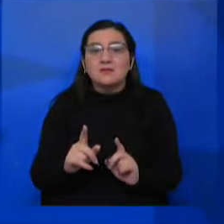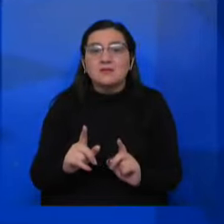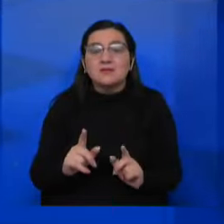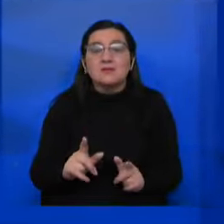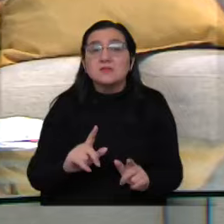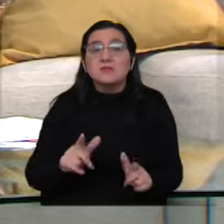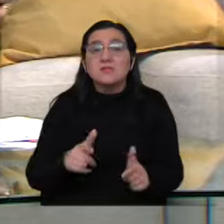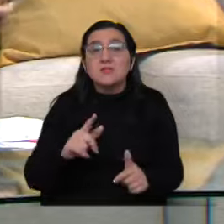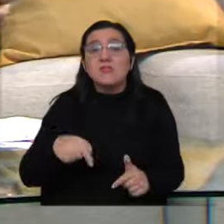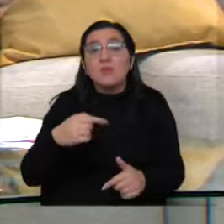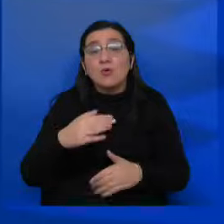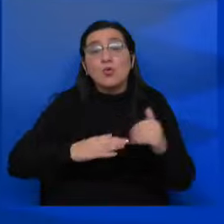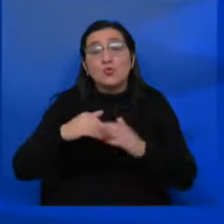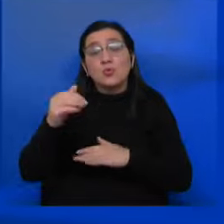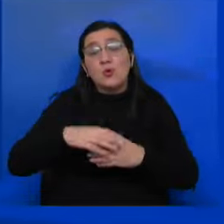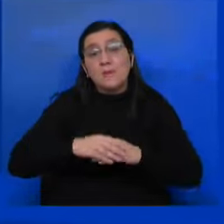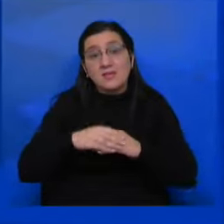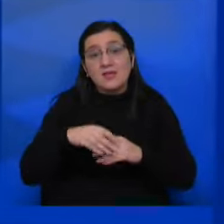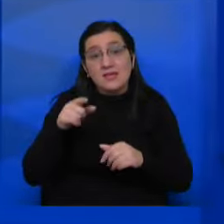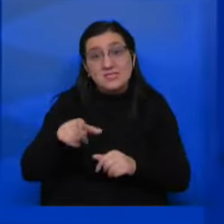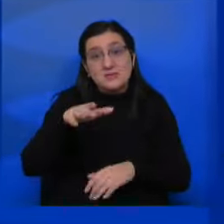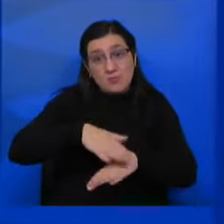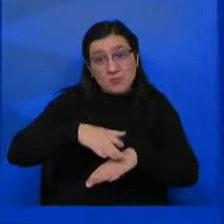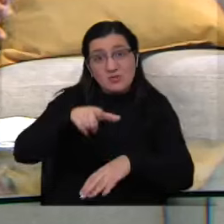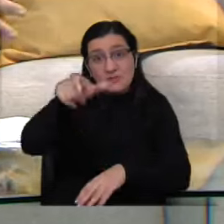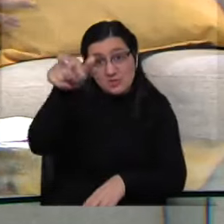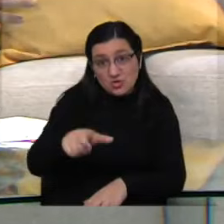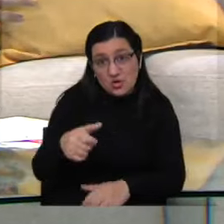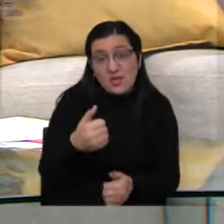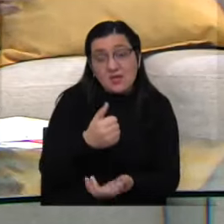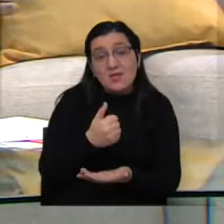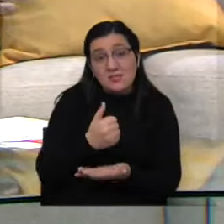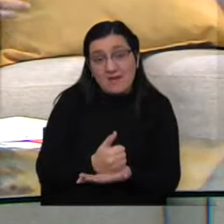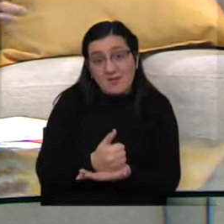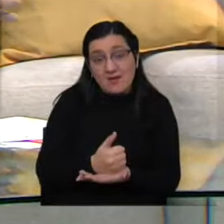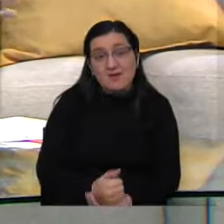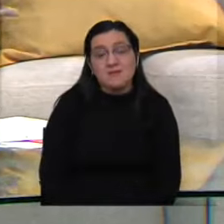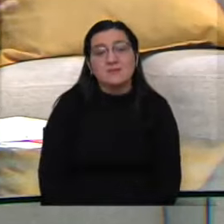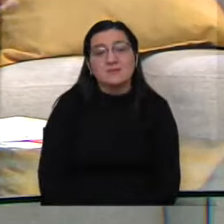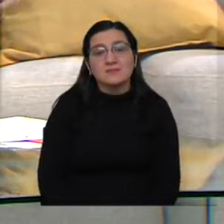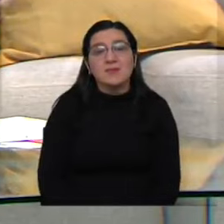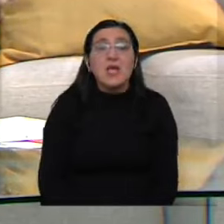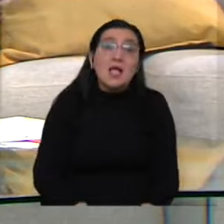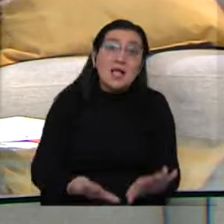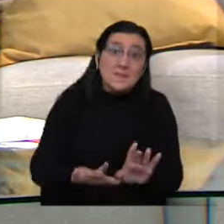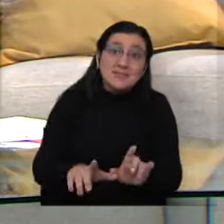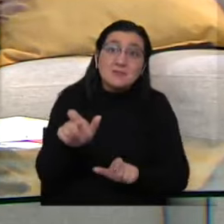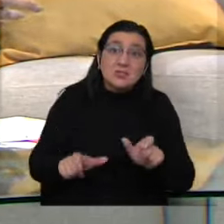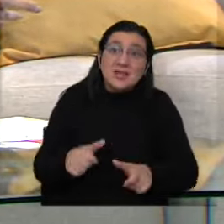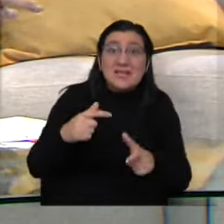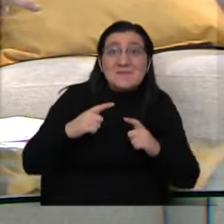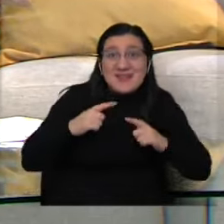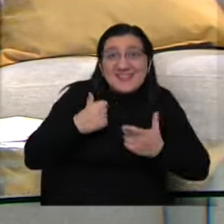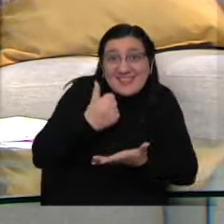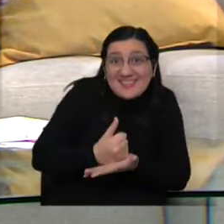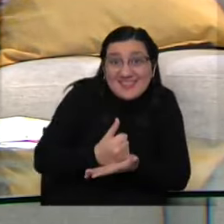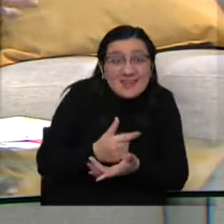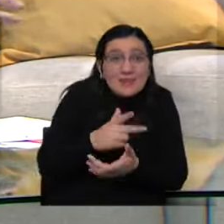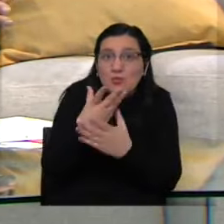amistad pero que en ese momento esa persona estaba ahí y gente que de repente esper que est no